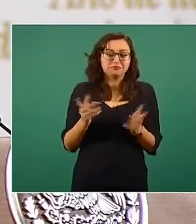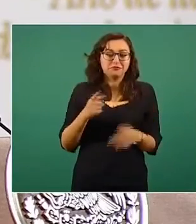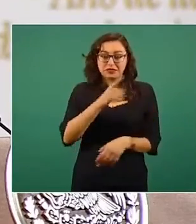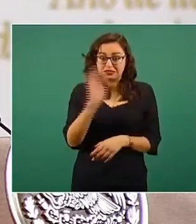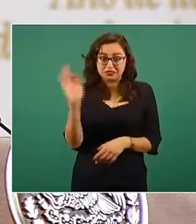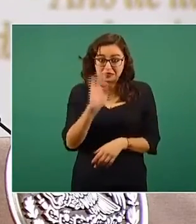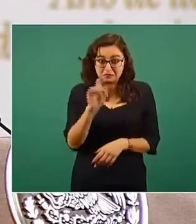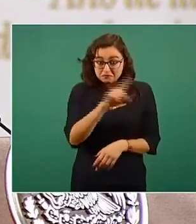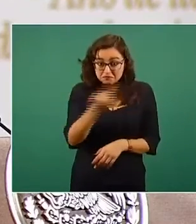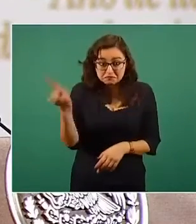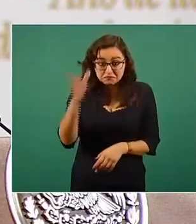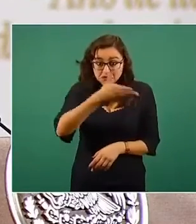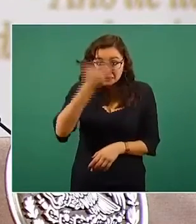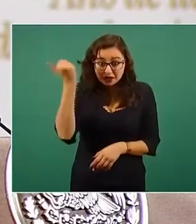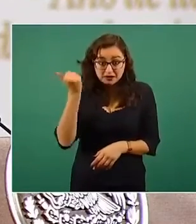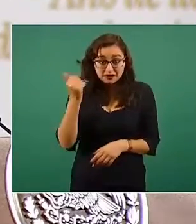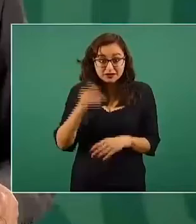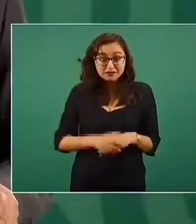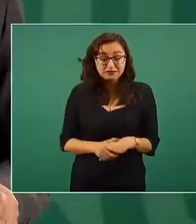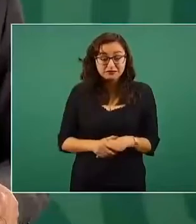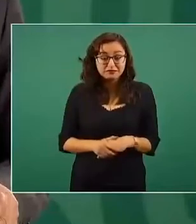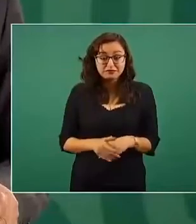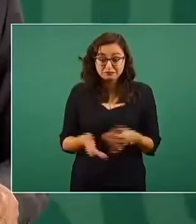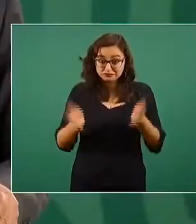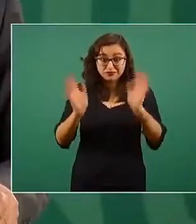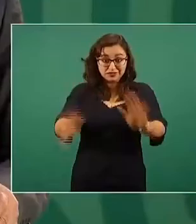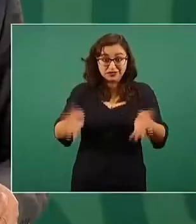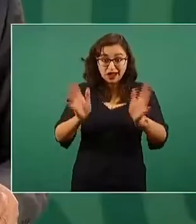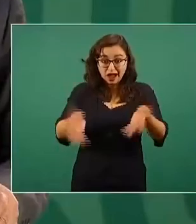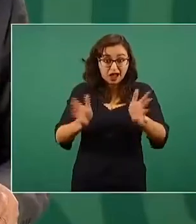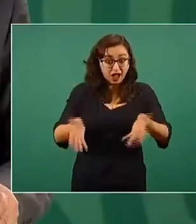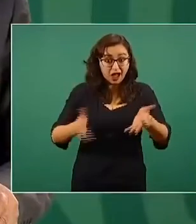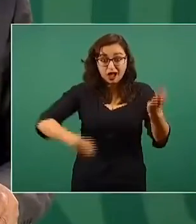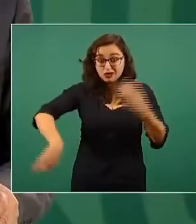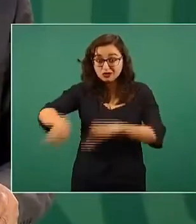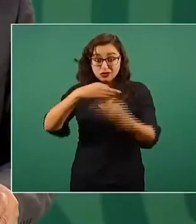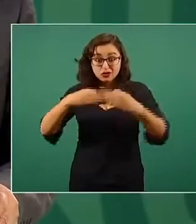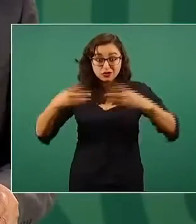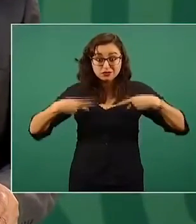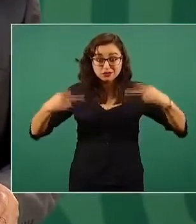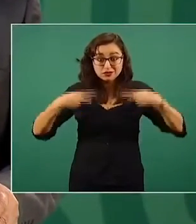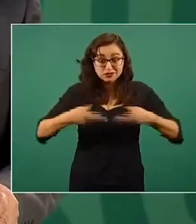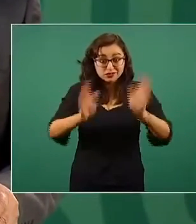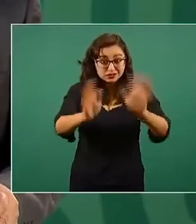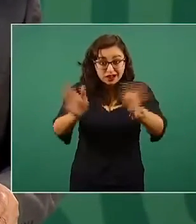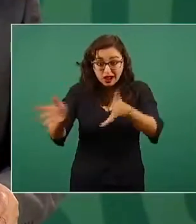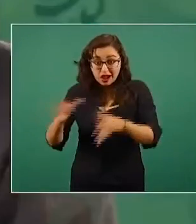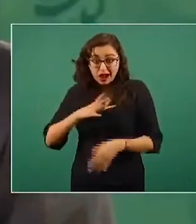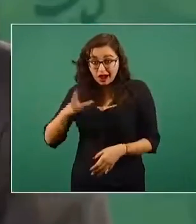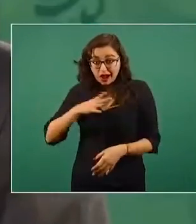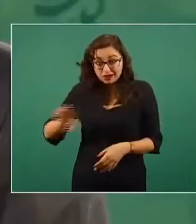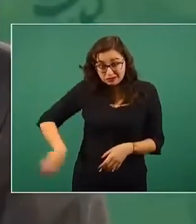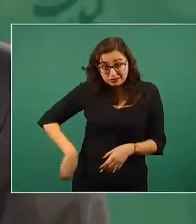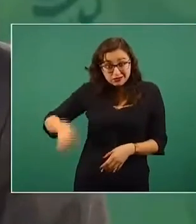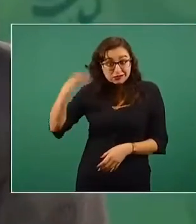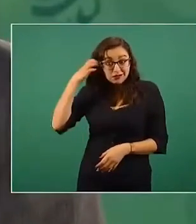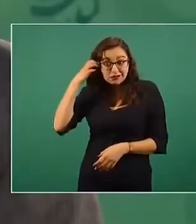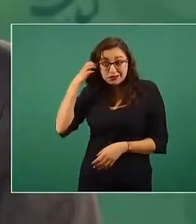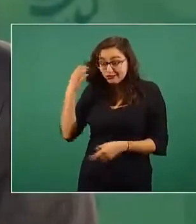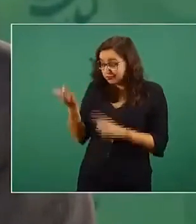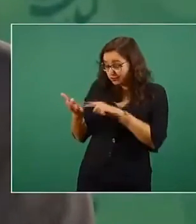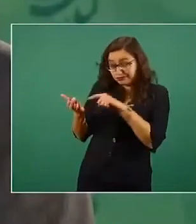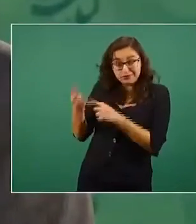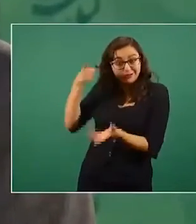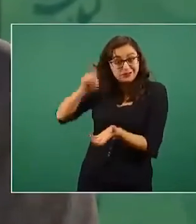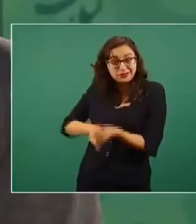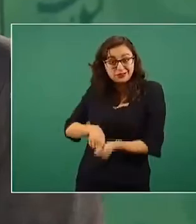en el teléfono, todos